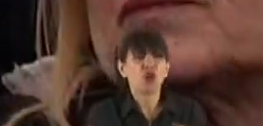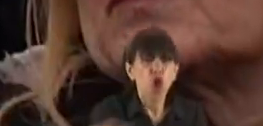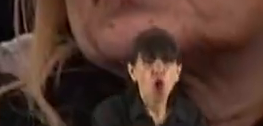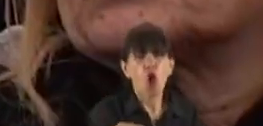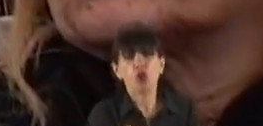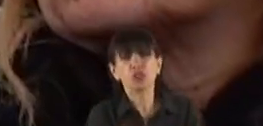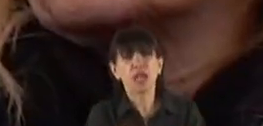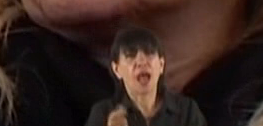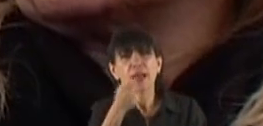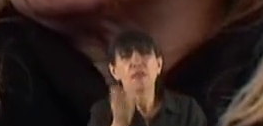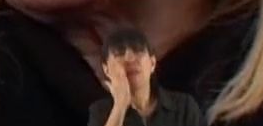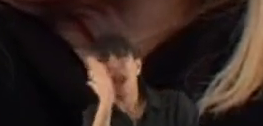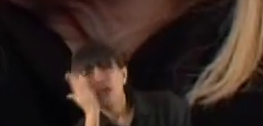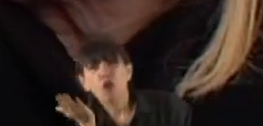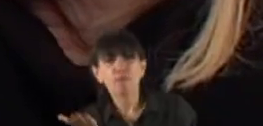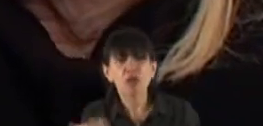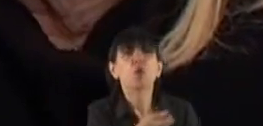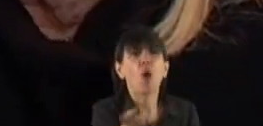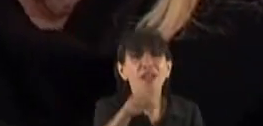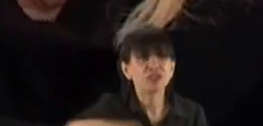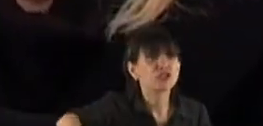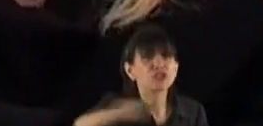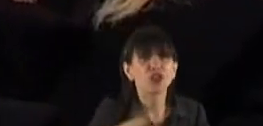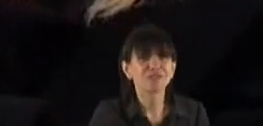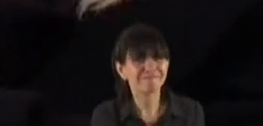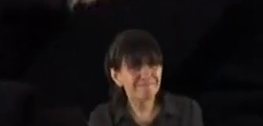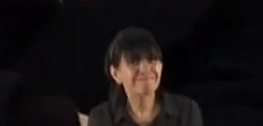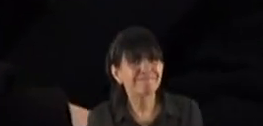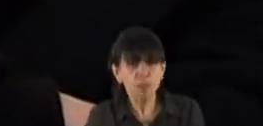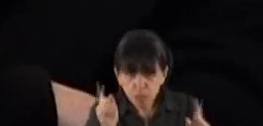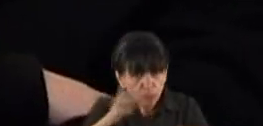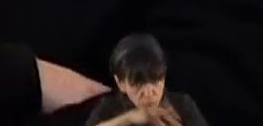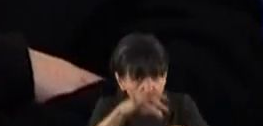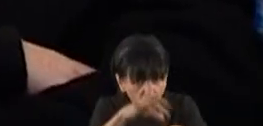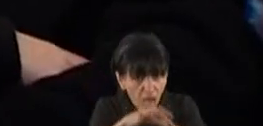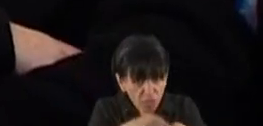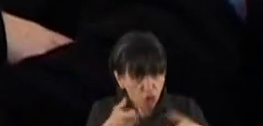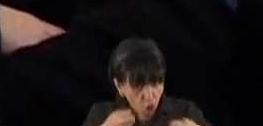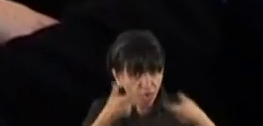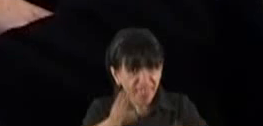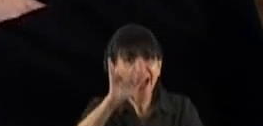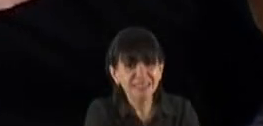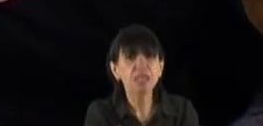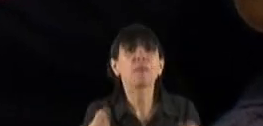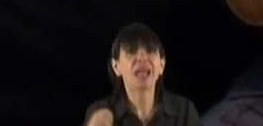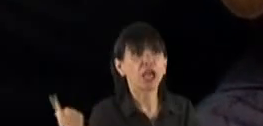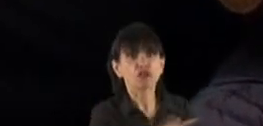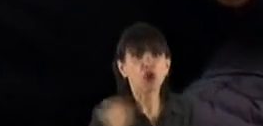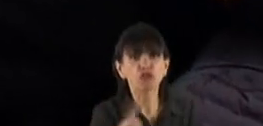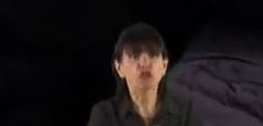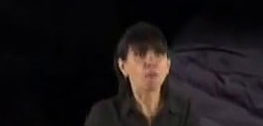¿Cuántos de nosotros recurrimos a algún tipo de medicación dada por nuestros médicos? para sobrellevar el momento que estamos